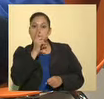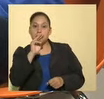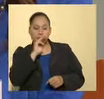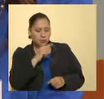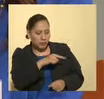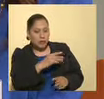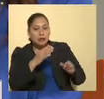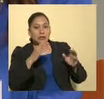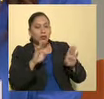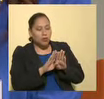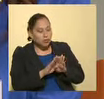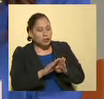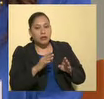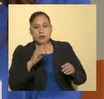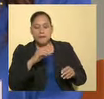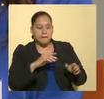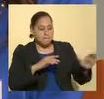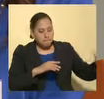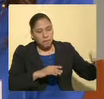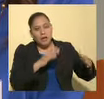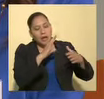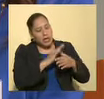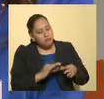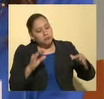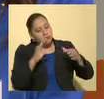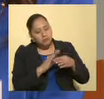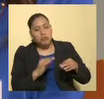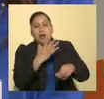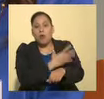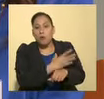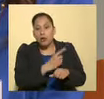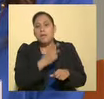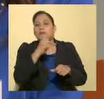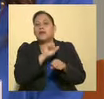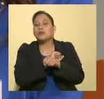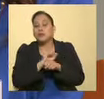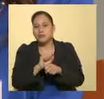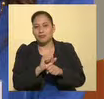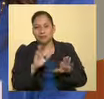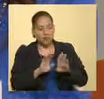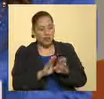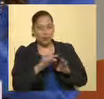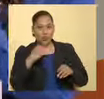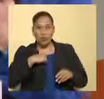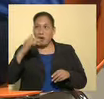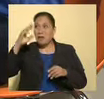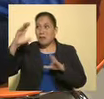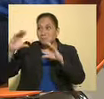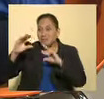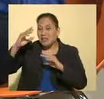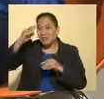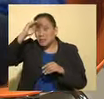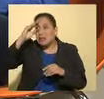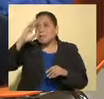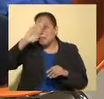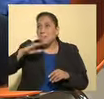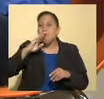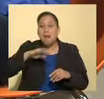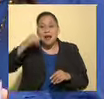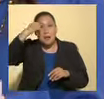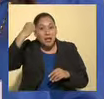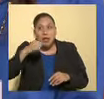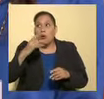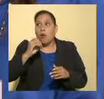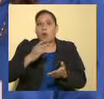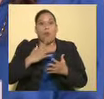correcto es ser espontáneo, natural y tratar de evitar los prejuicios que ya tenemos como nada adultos. Nada más pecaminoso, doctor.